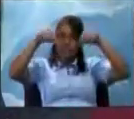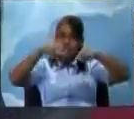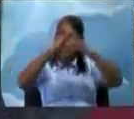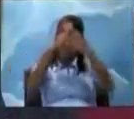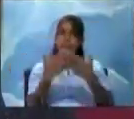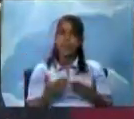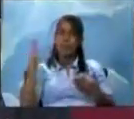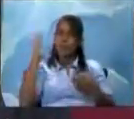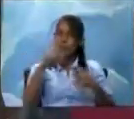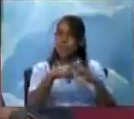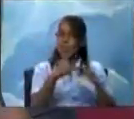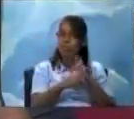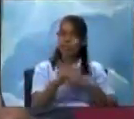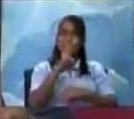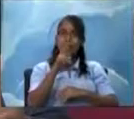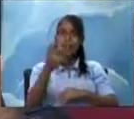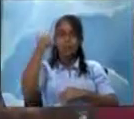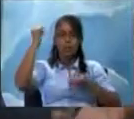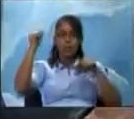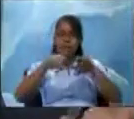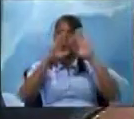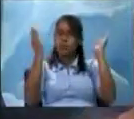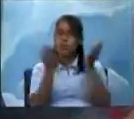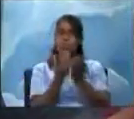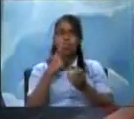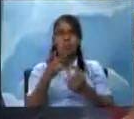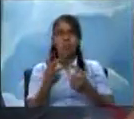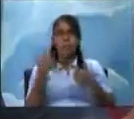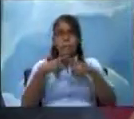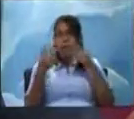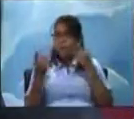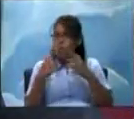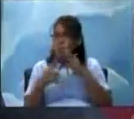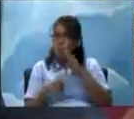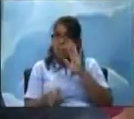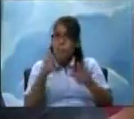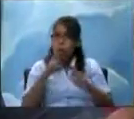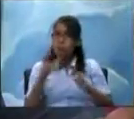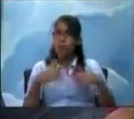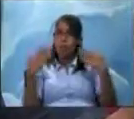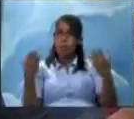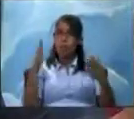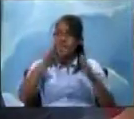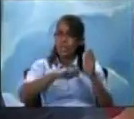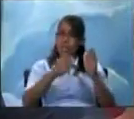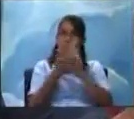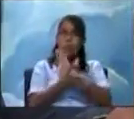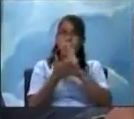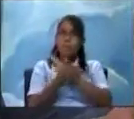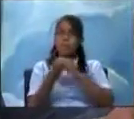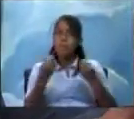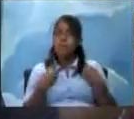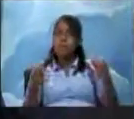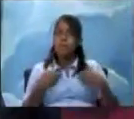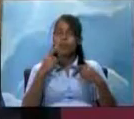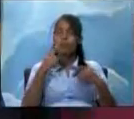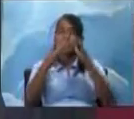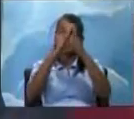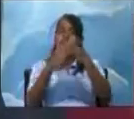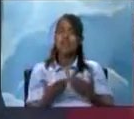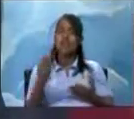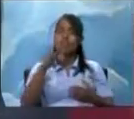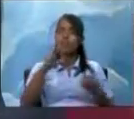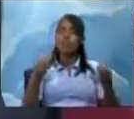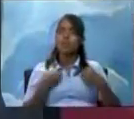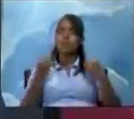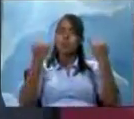esta palabra, que vendrán cosas terribles para esta humanidad. Usted dirá: pero cosas más terribles que las que estamos viviendo. Dice la Biblia que lo